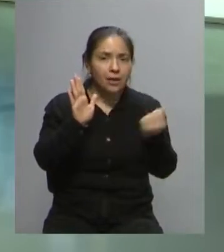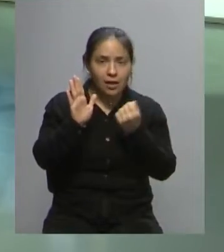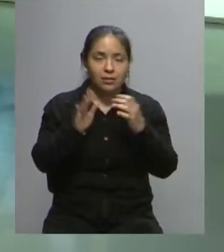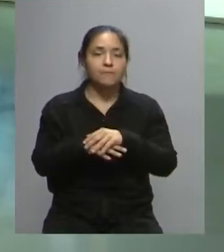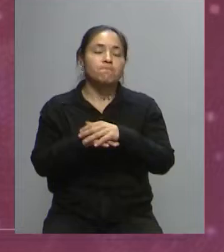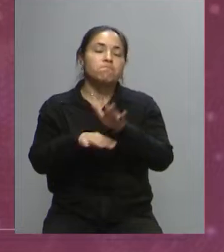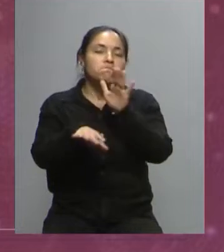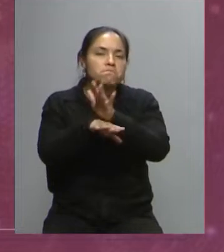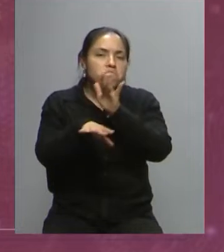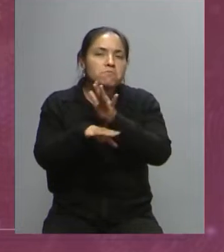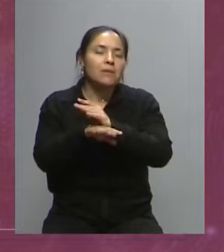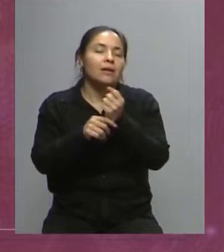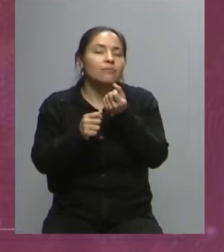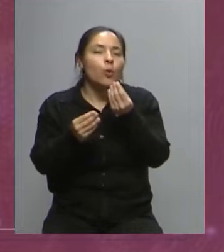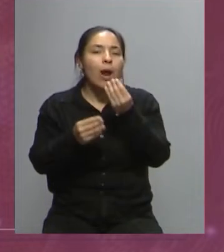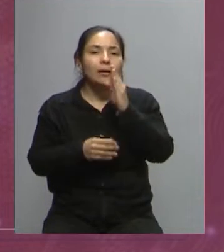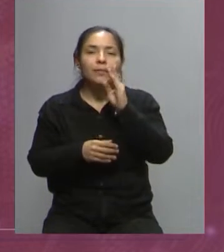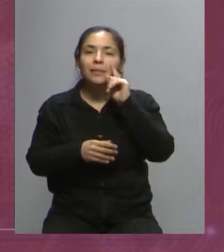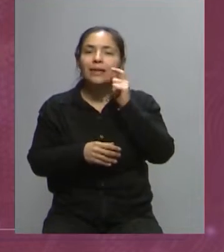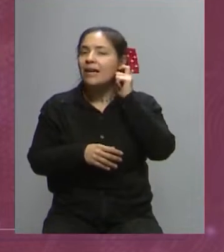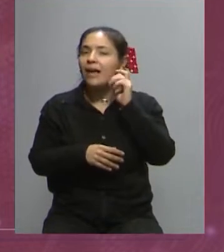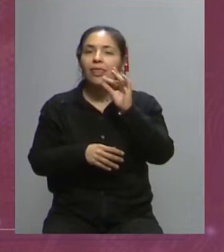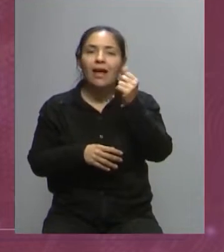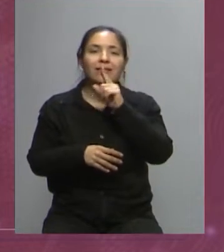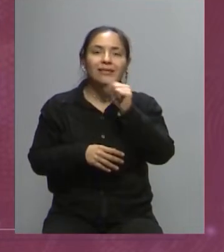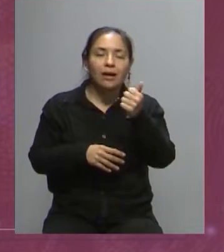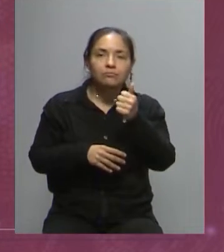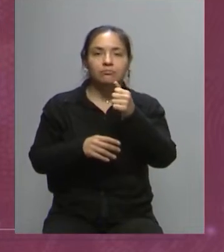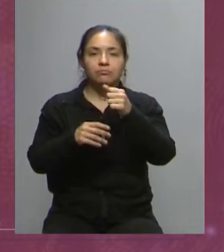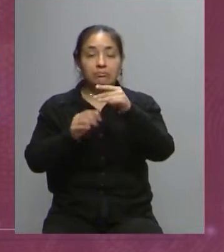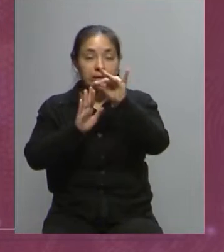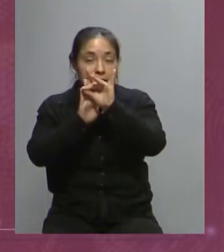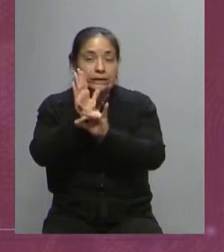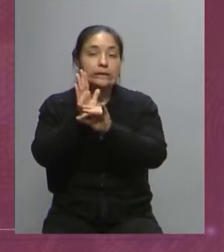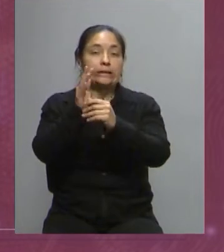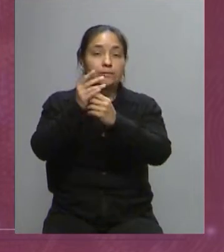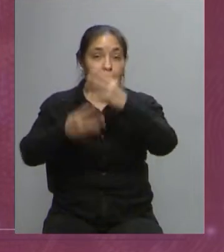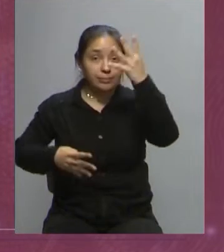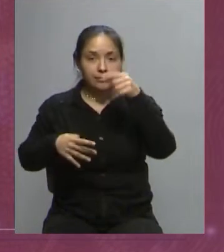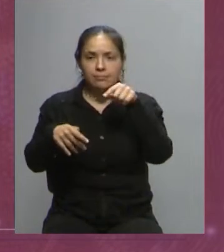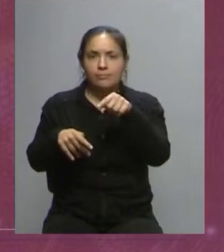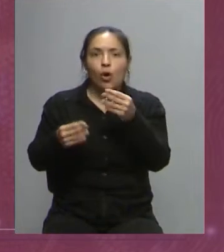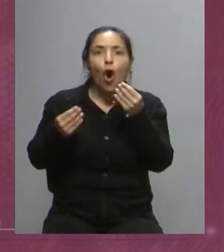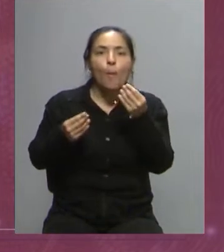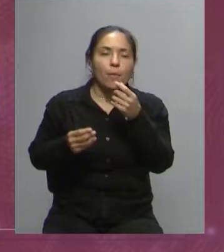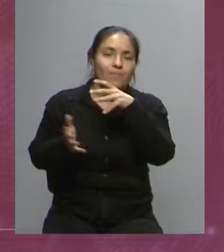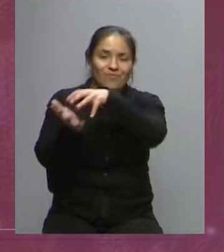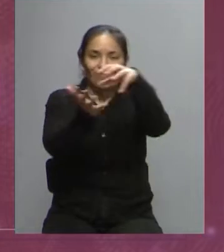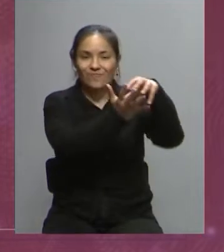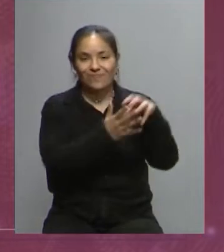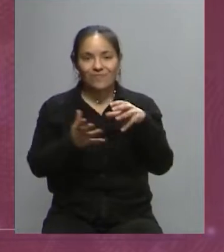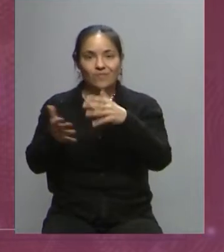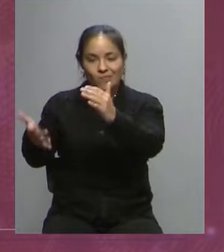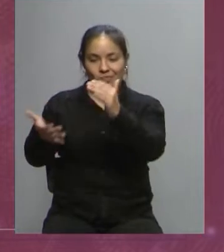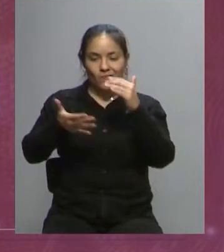que es el Big Data y cómo lo pueden usar las organizaciones. Y quedó pendiente ver, digamos, cuáles son